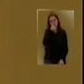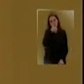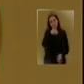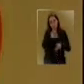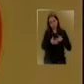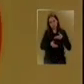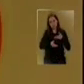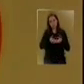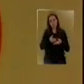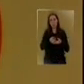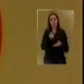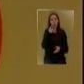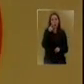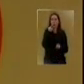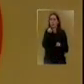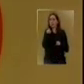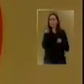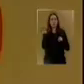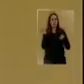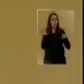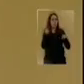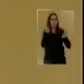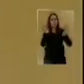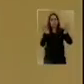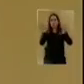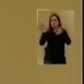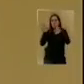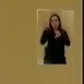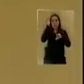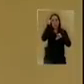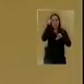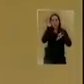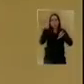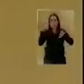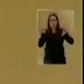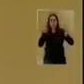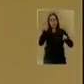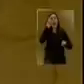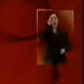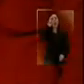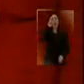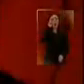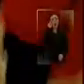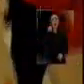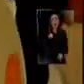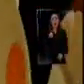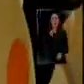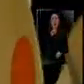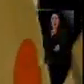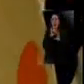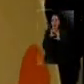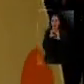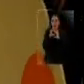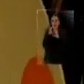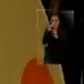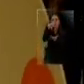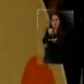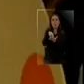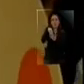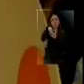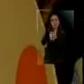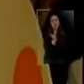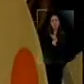tiempo de un tratamiento reconoce estos orientadores visuales y este ratón rápidamente recuerda que aquí hay una madriguera donde él puede